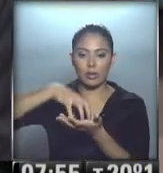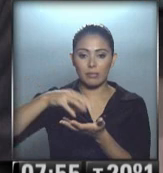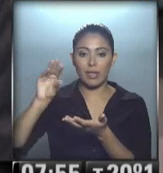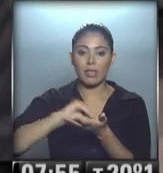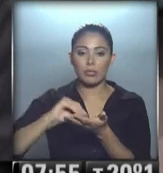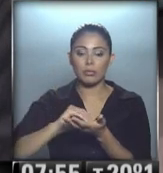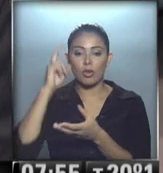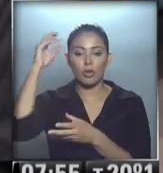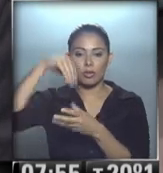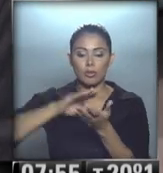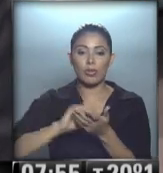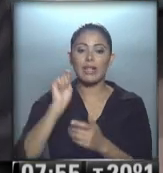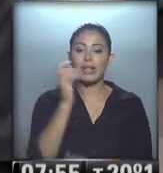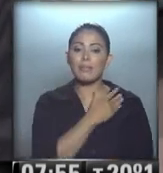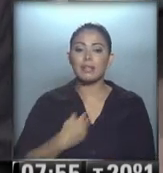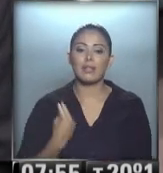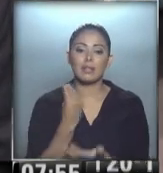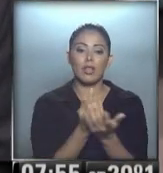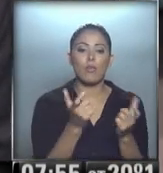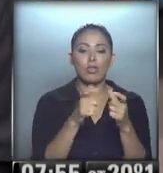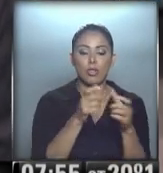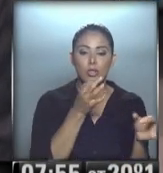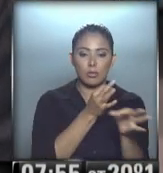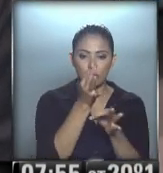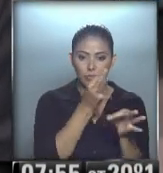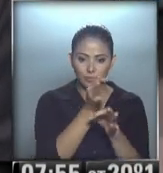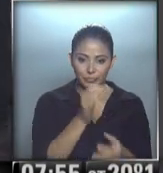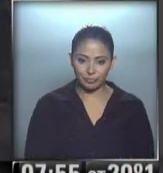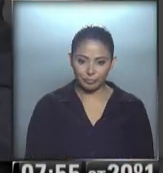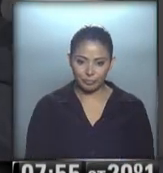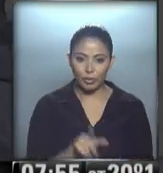sobre la presidencia de la Comisión de Educación en la Cámara de Diputados. Ustedes, por favor.